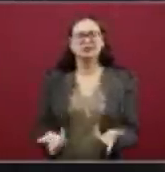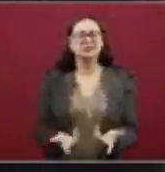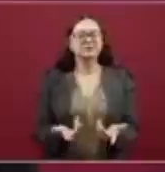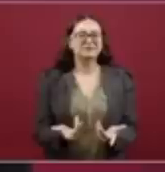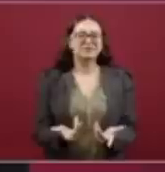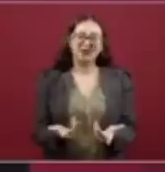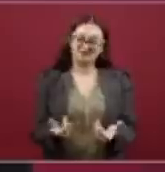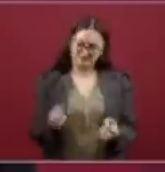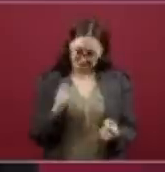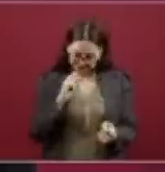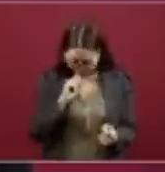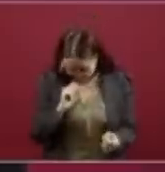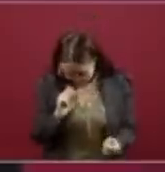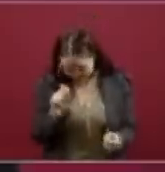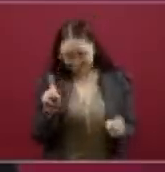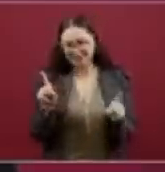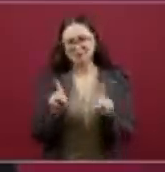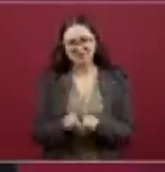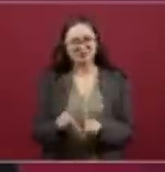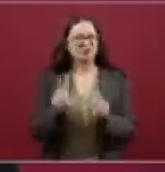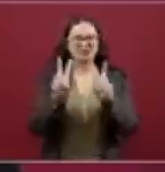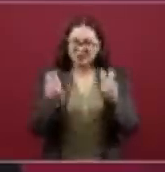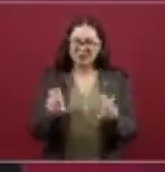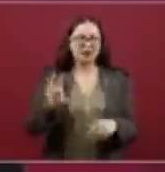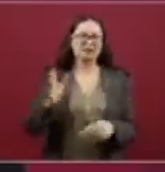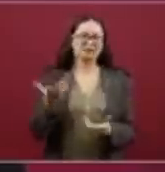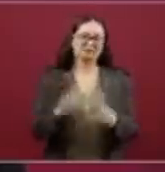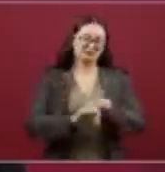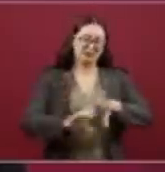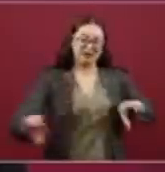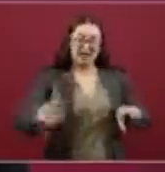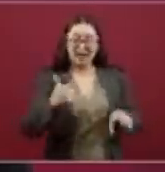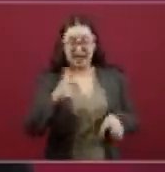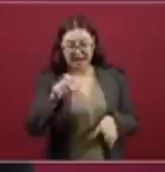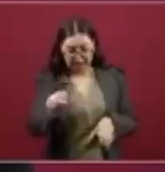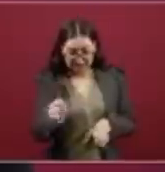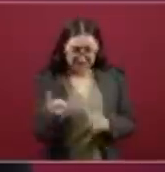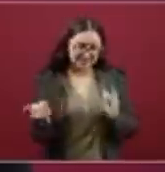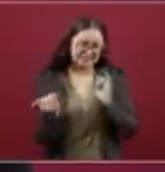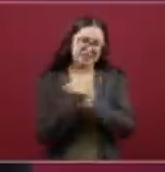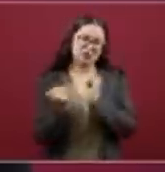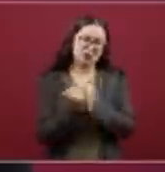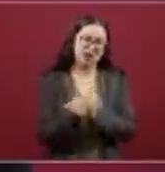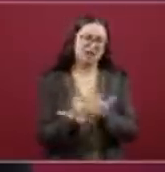contratos de los gasoductos. Imagínense